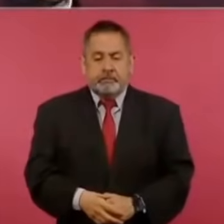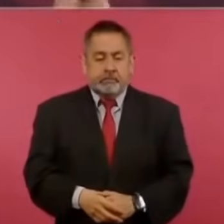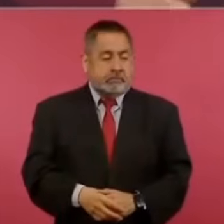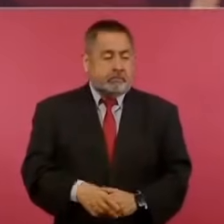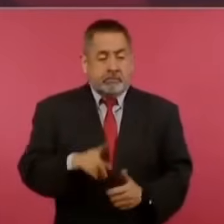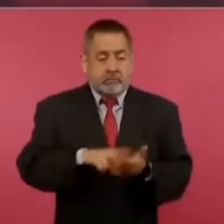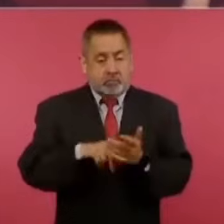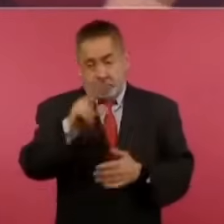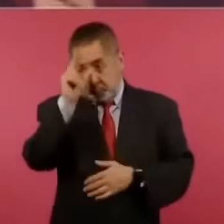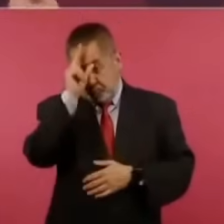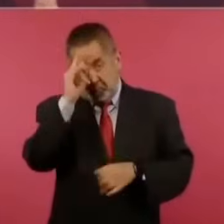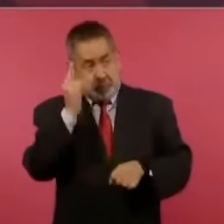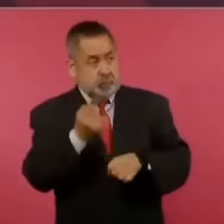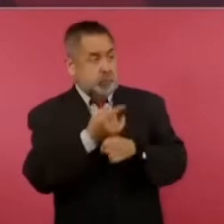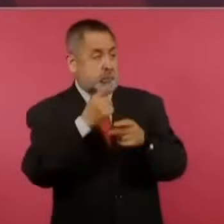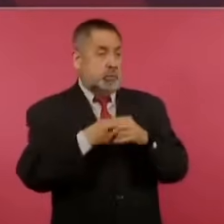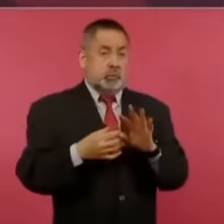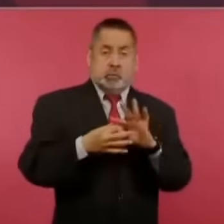Intelectuales orgánicos.